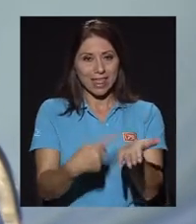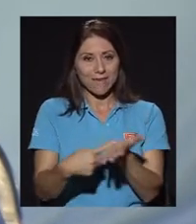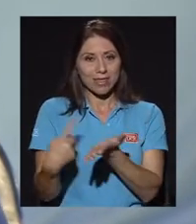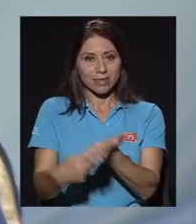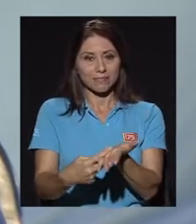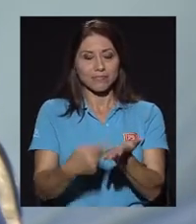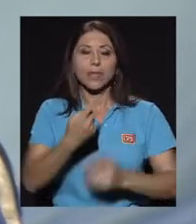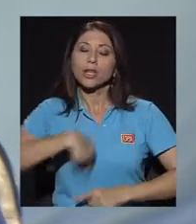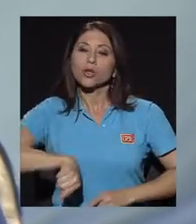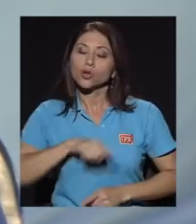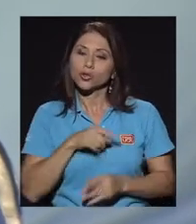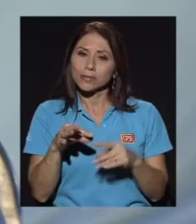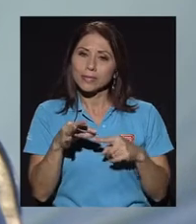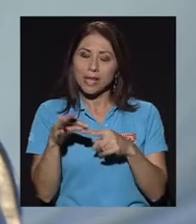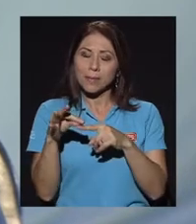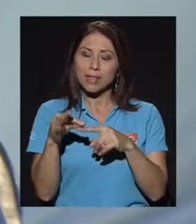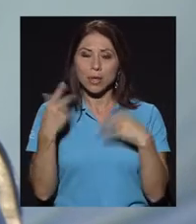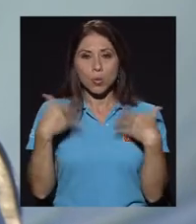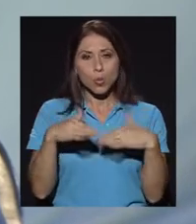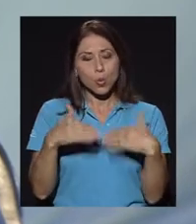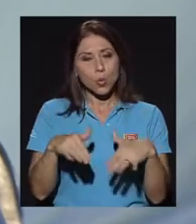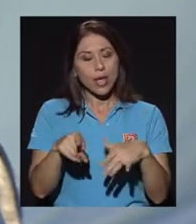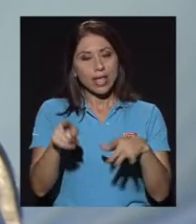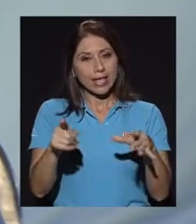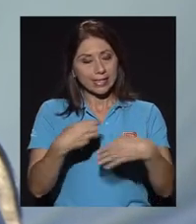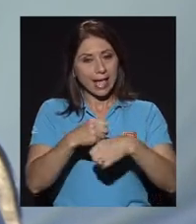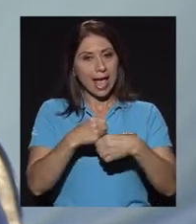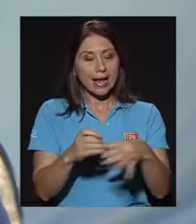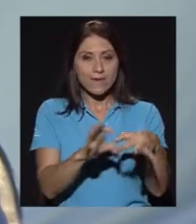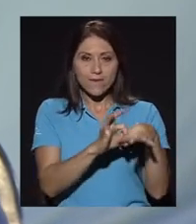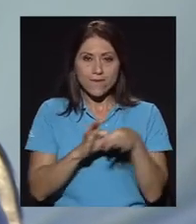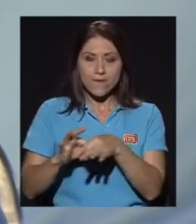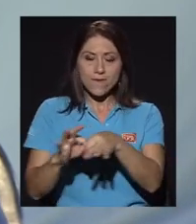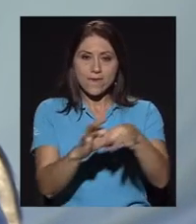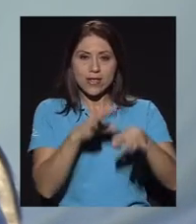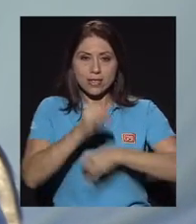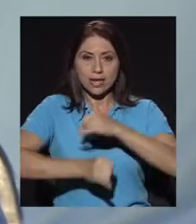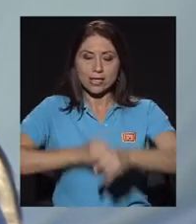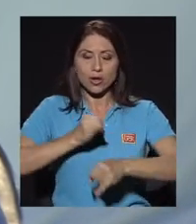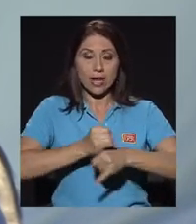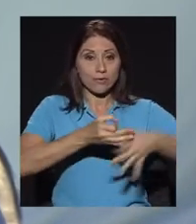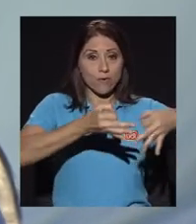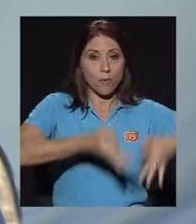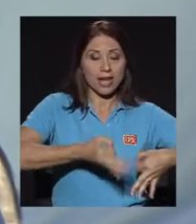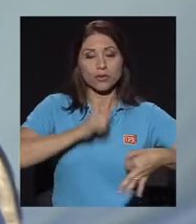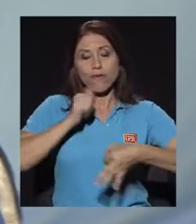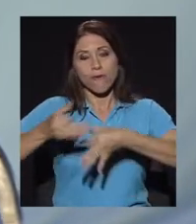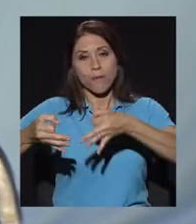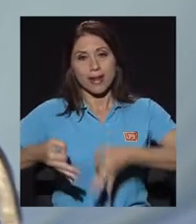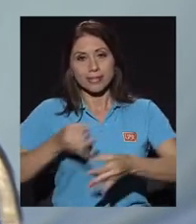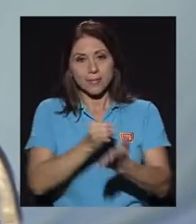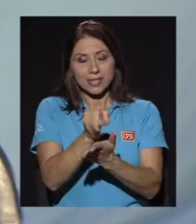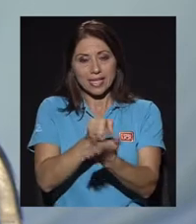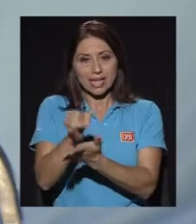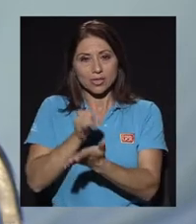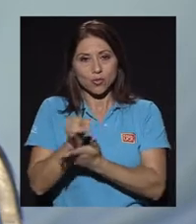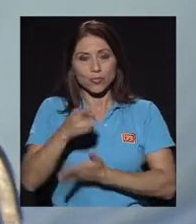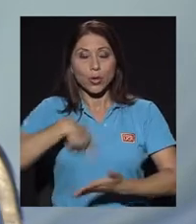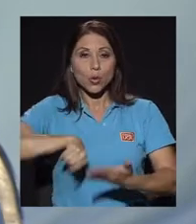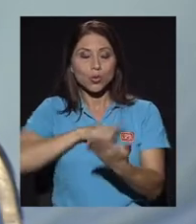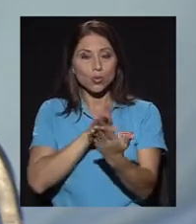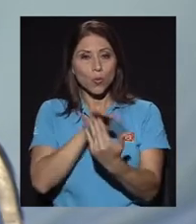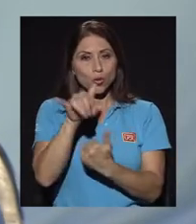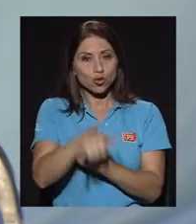debate. Valoramos especialmente la conformación de redes internacionales, formales e informales de investigación.